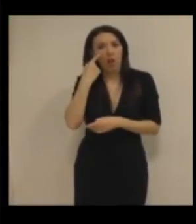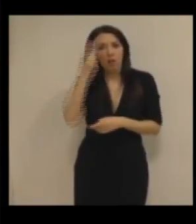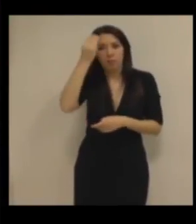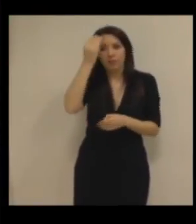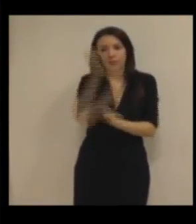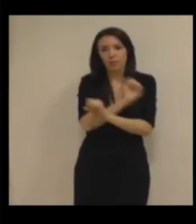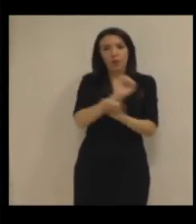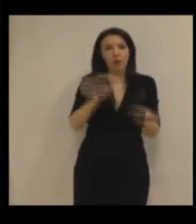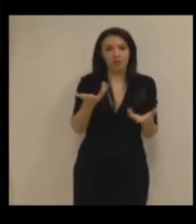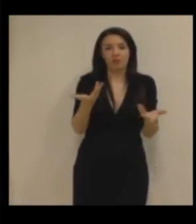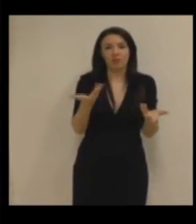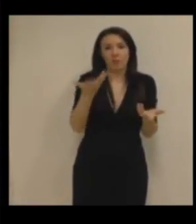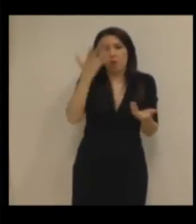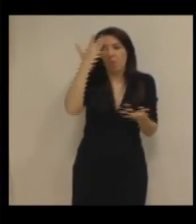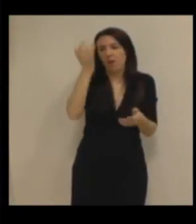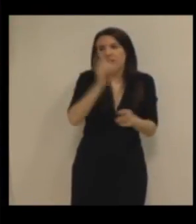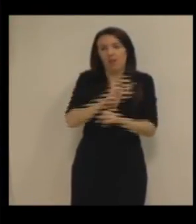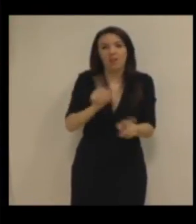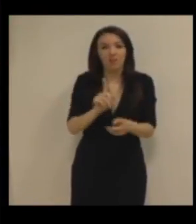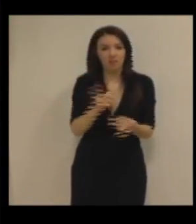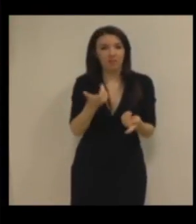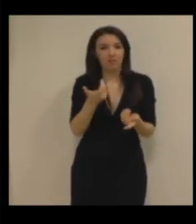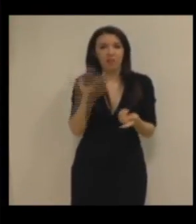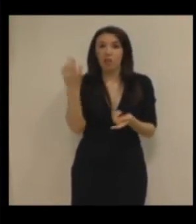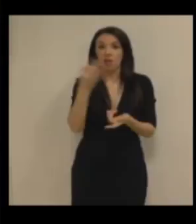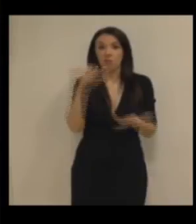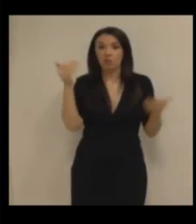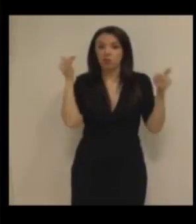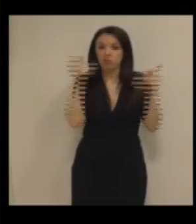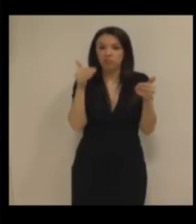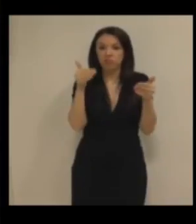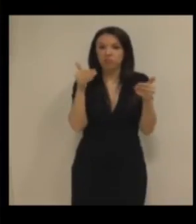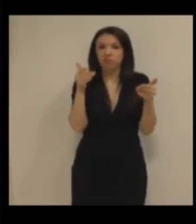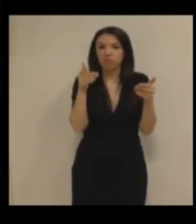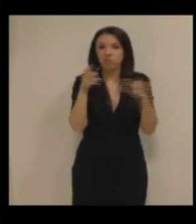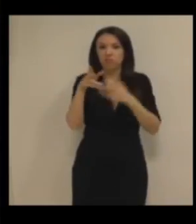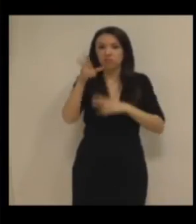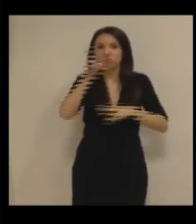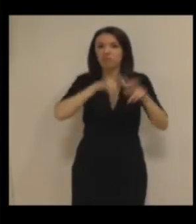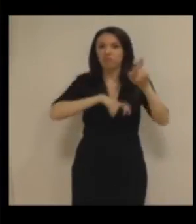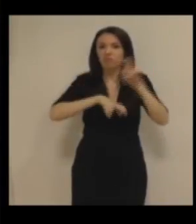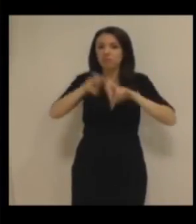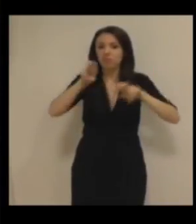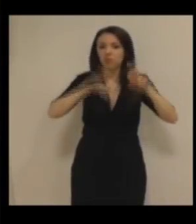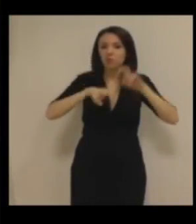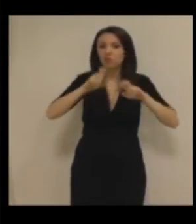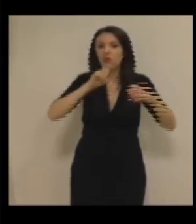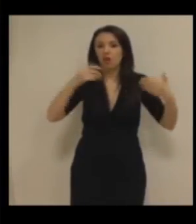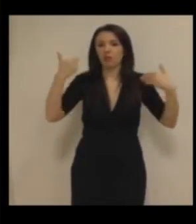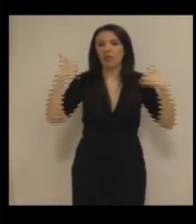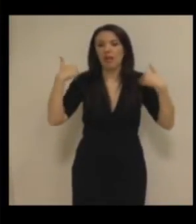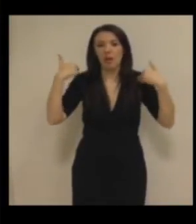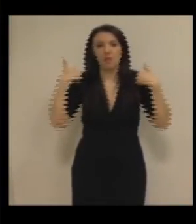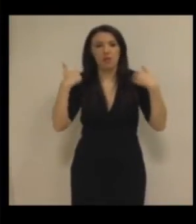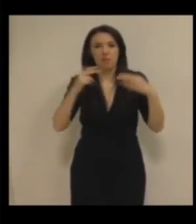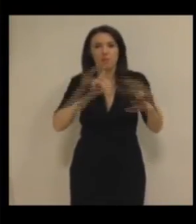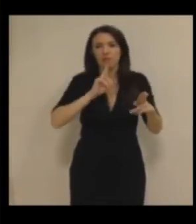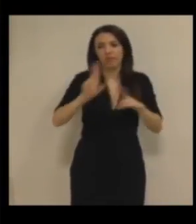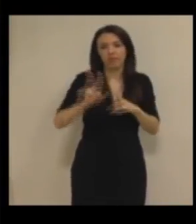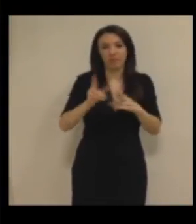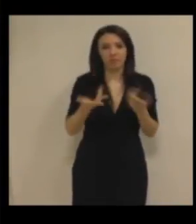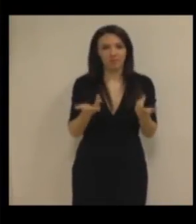¿no? Y a eso yo creo que tendremos que estar atentos y buscar las capacidades para poder darle